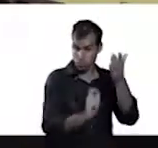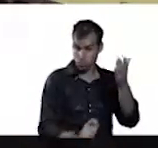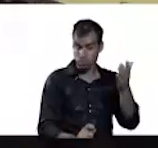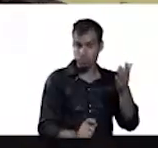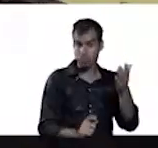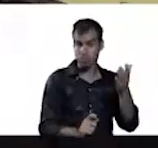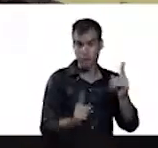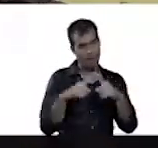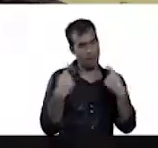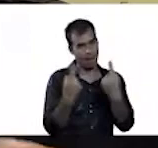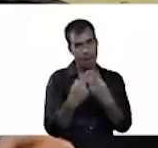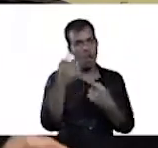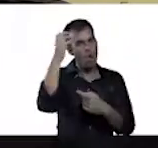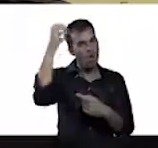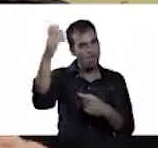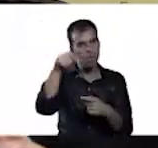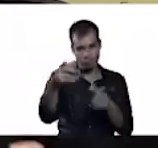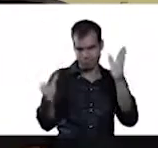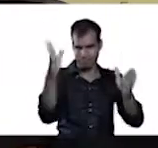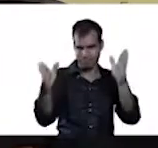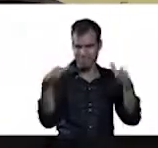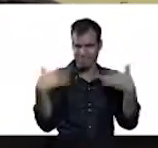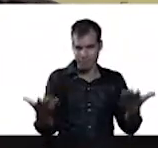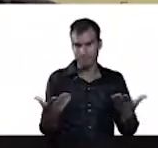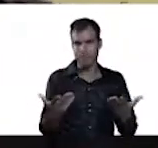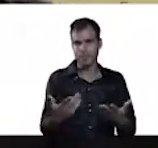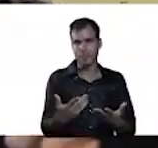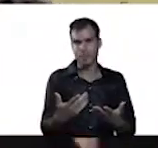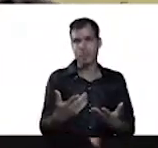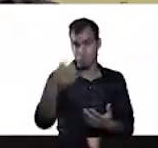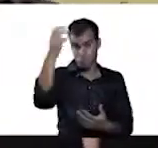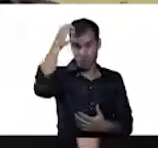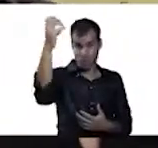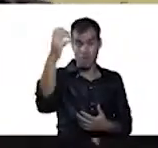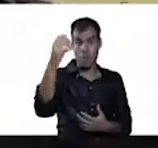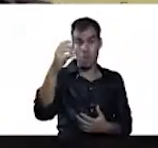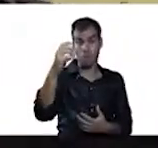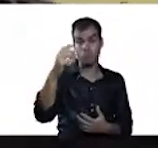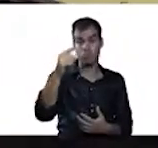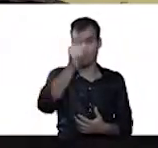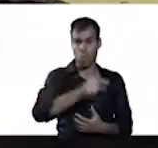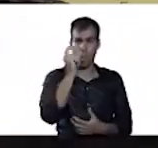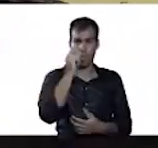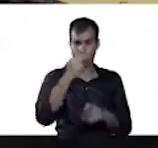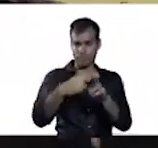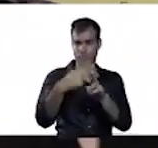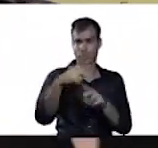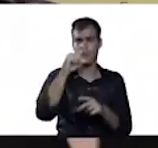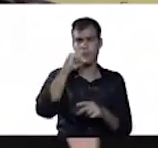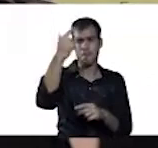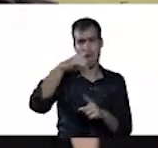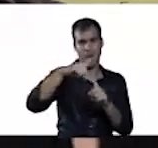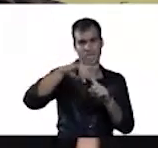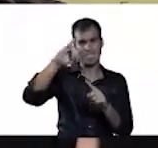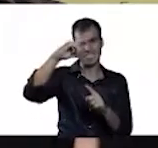Caracterizar de manera general los gobiernos del periodo. Nos referimos al gobierno de